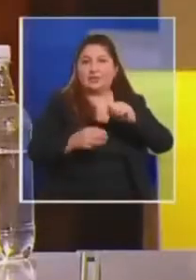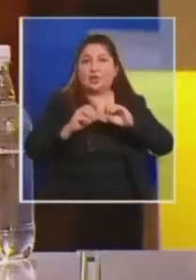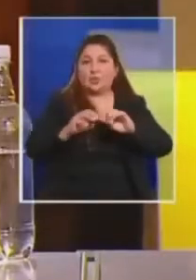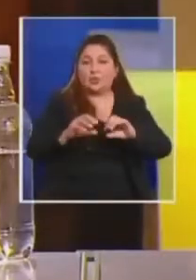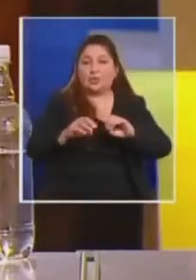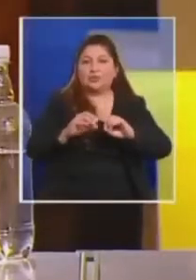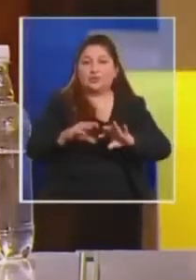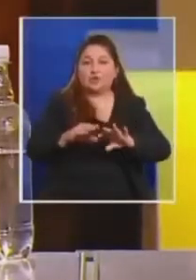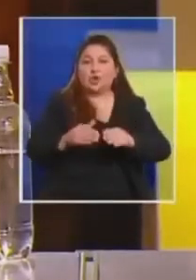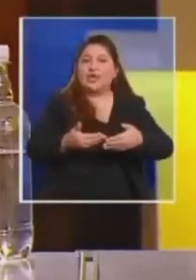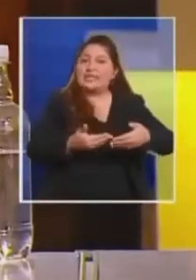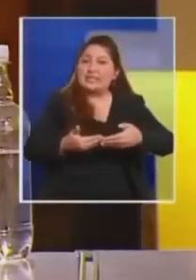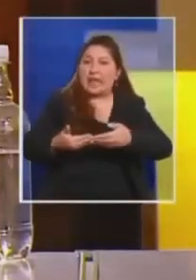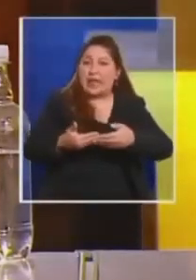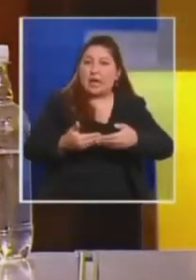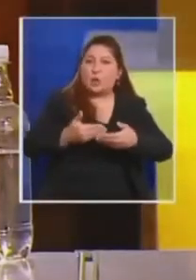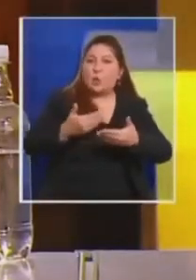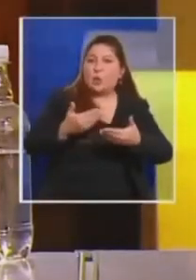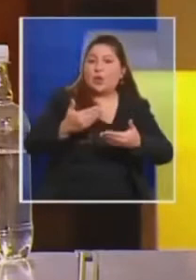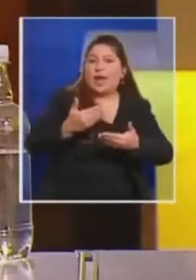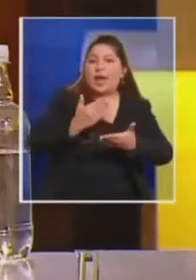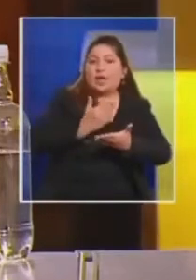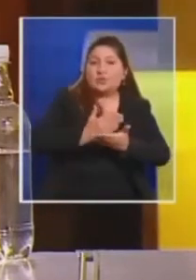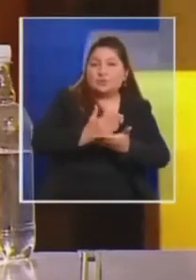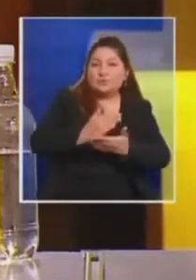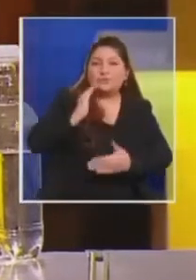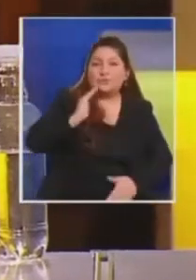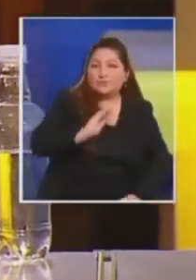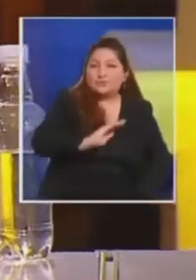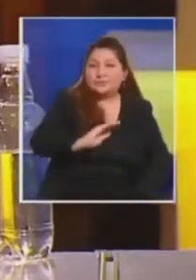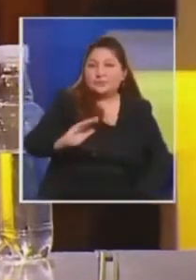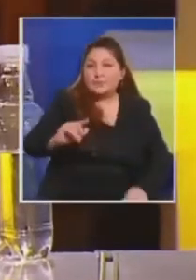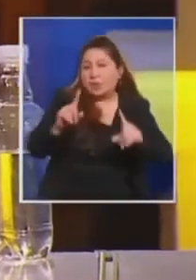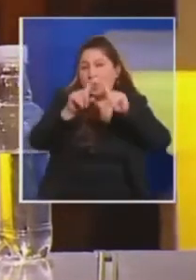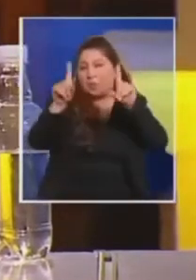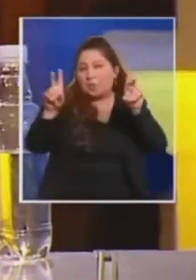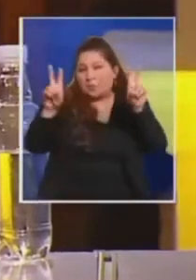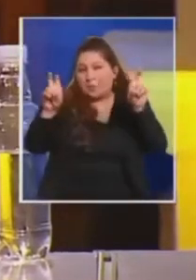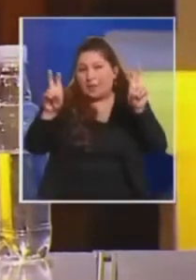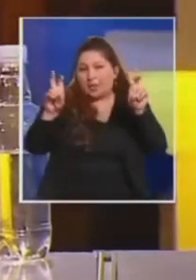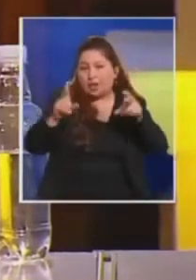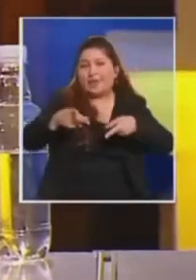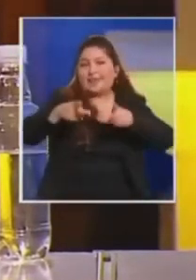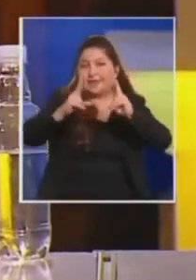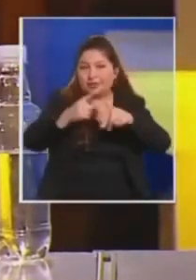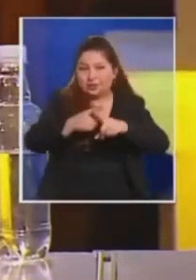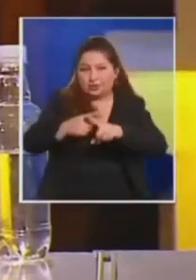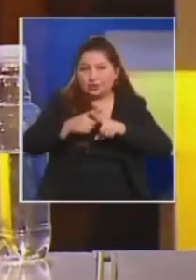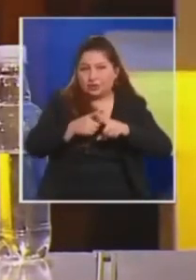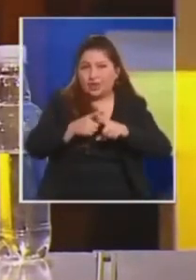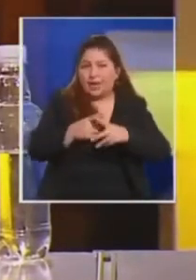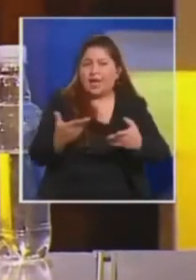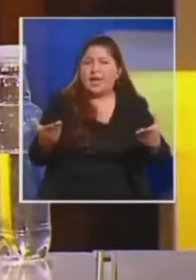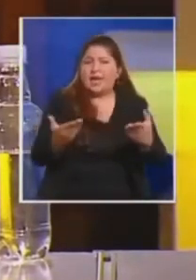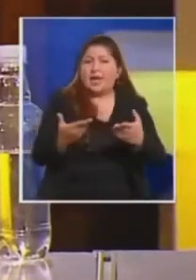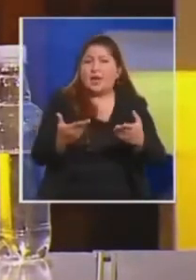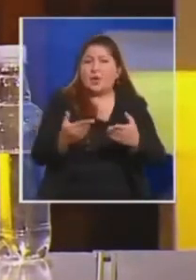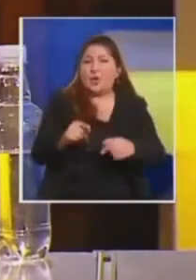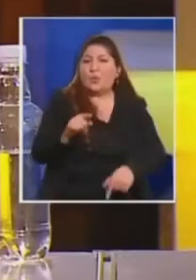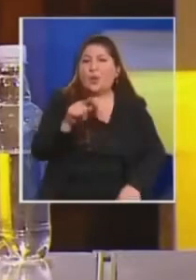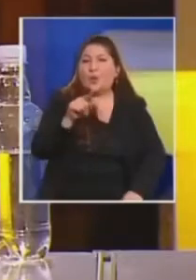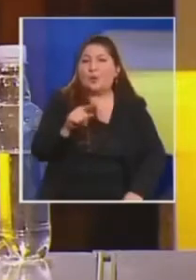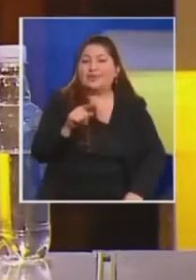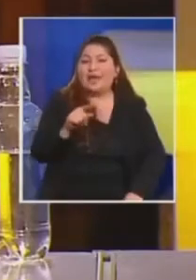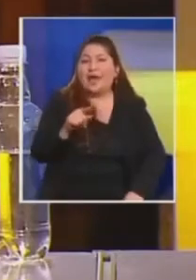cunas, jardines infantiles, en fin, en el marco de un derecho social. Esa es la definición que usted ha hecho. ¿Cómo se va a definir para el